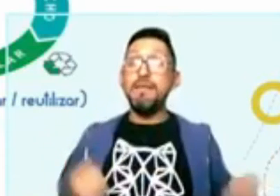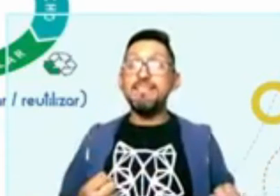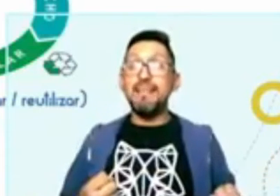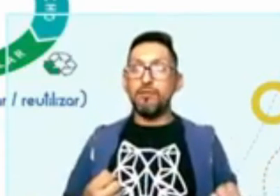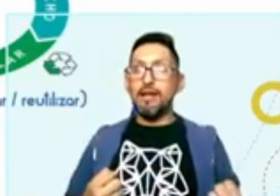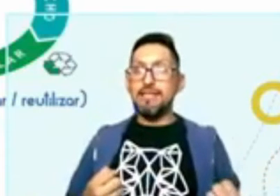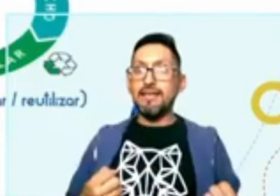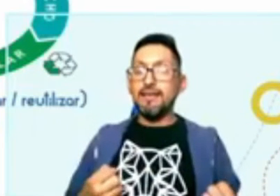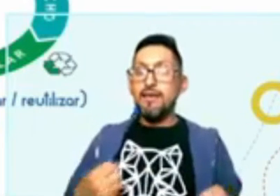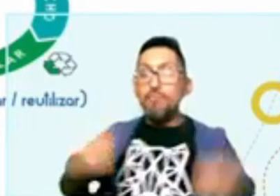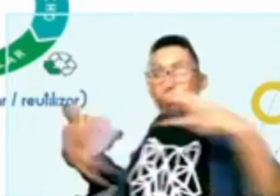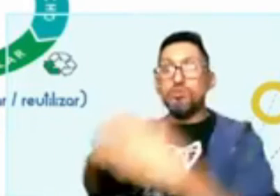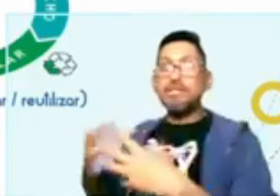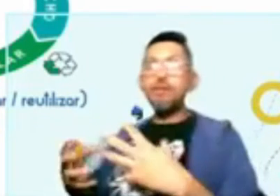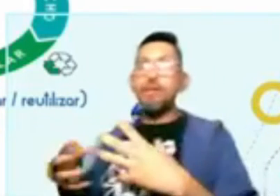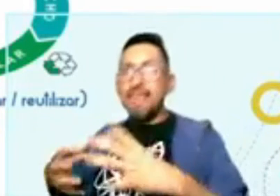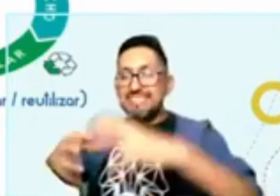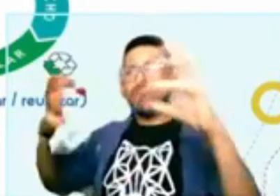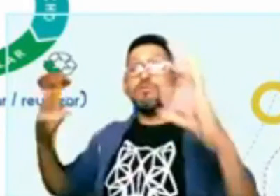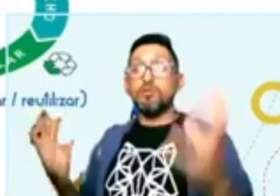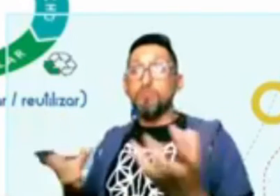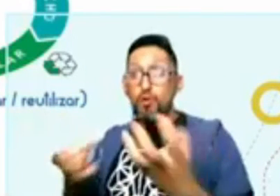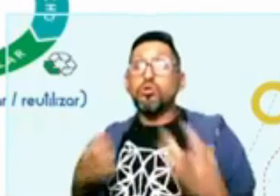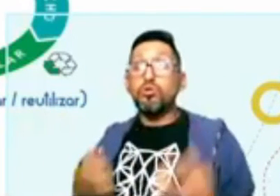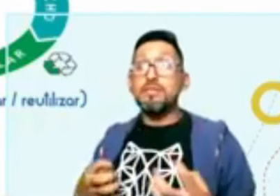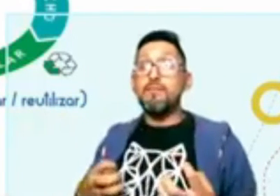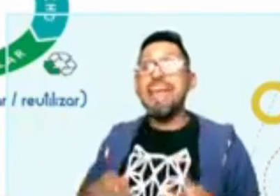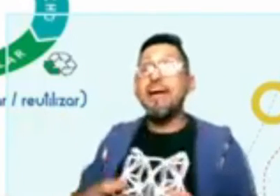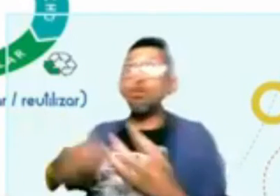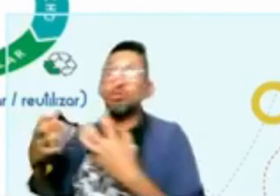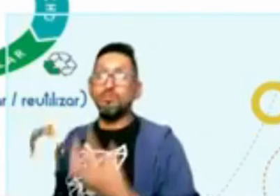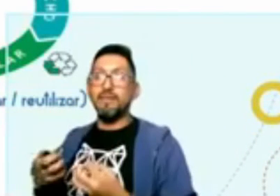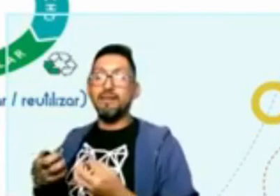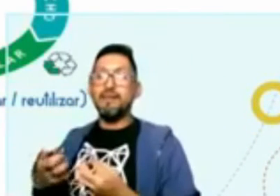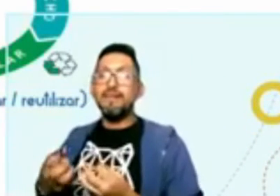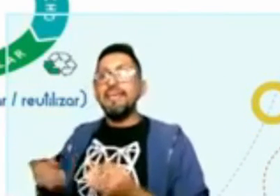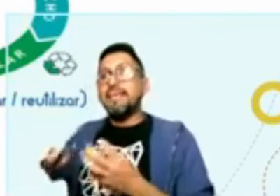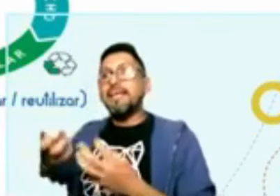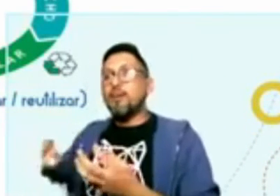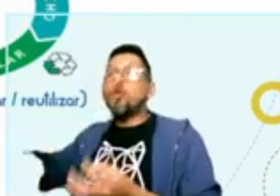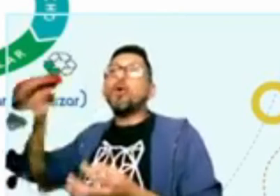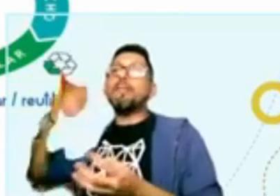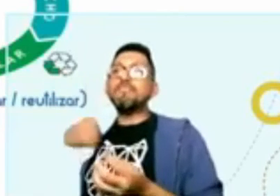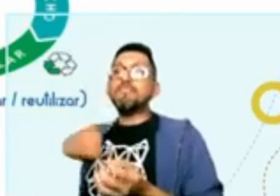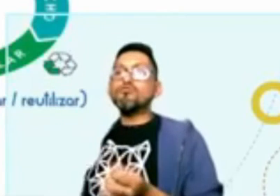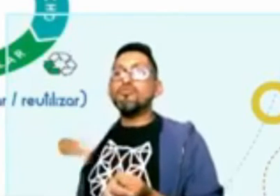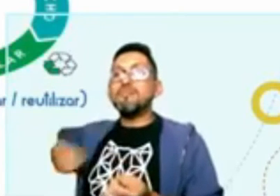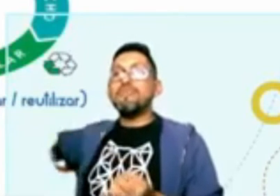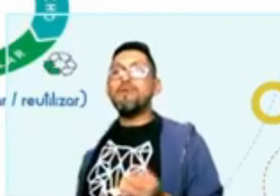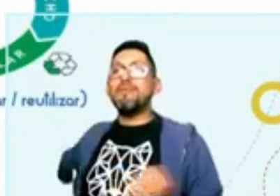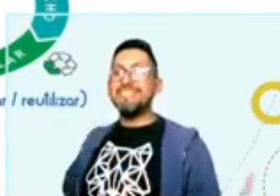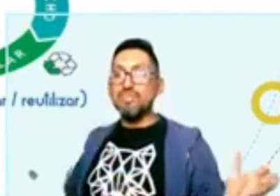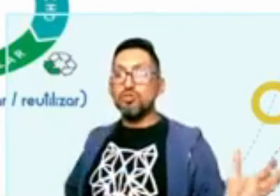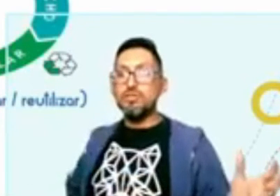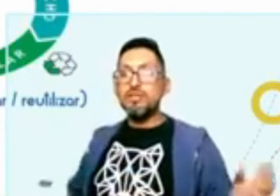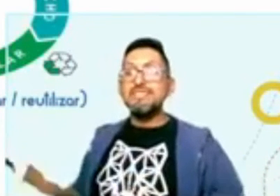materias primas de la naturaleza, producir con ella, hacer nuestros productos que vamos a consumir, y lo que no se consume se